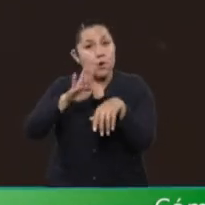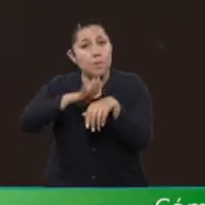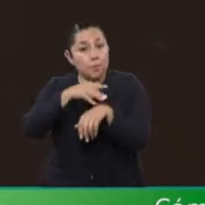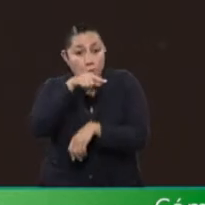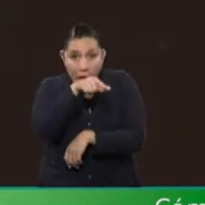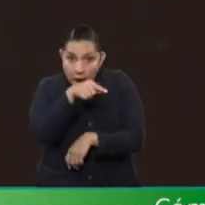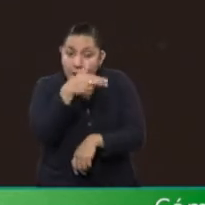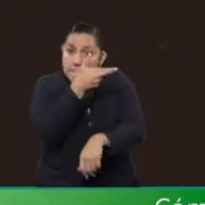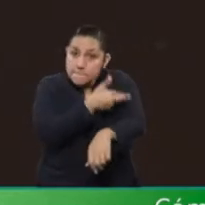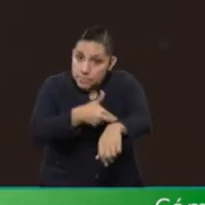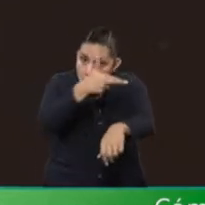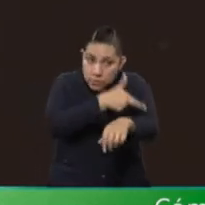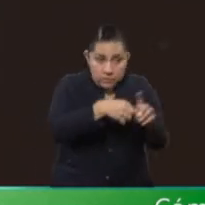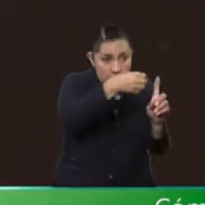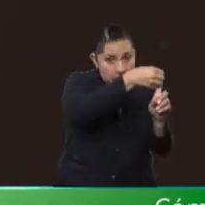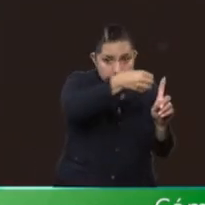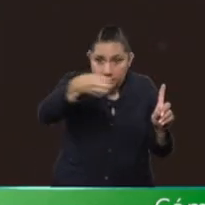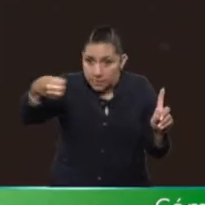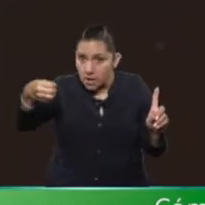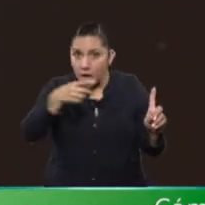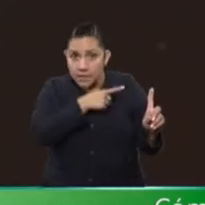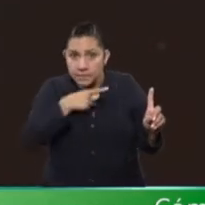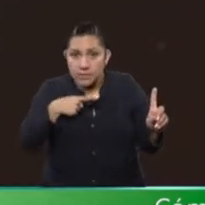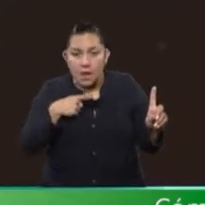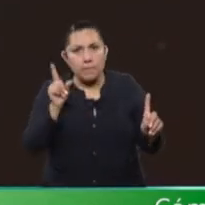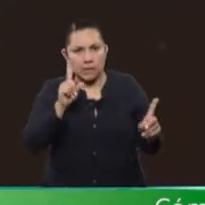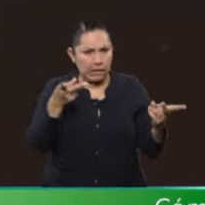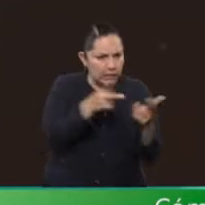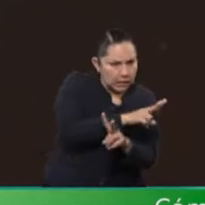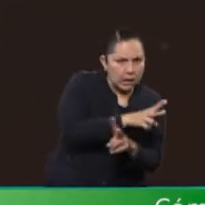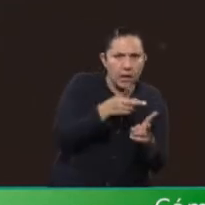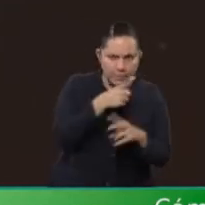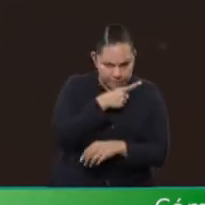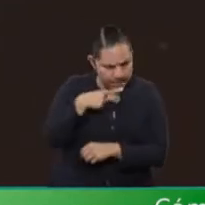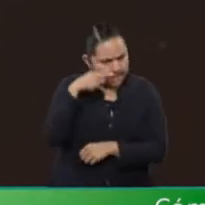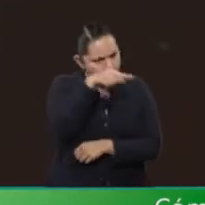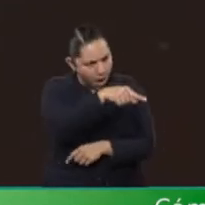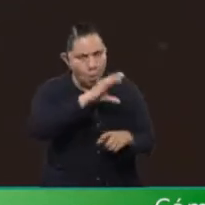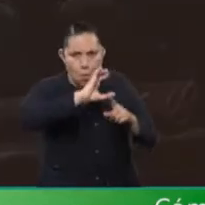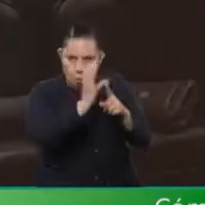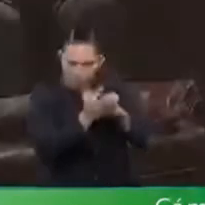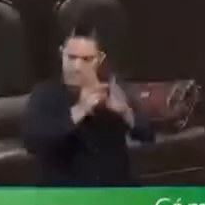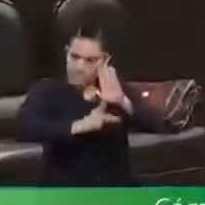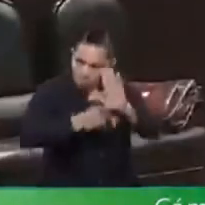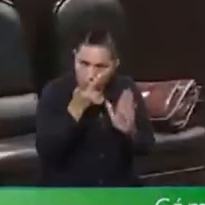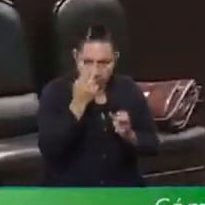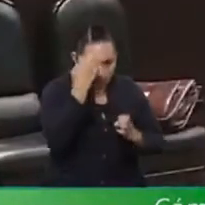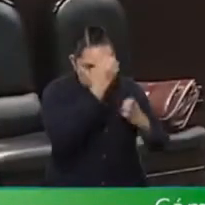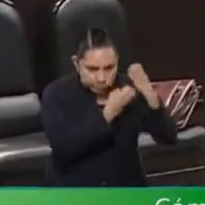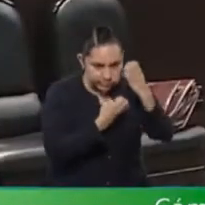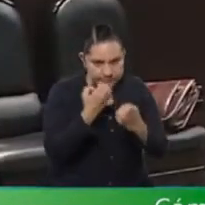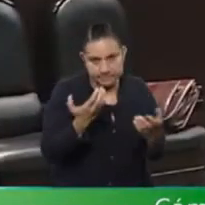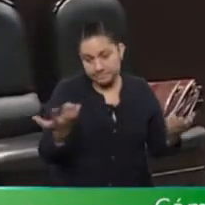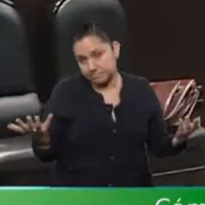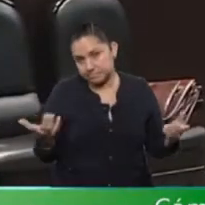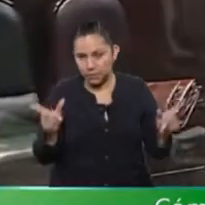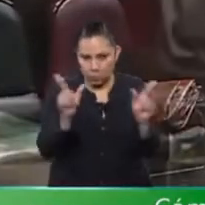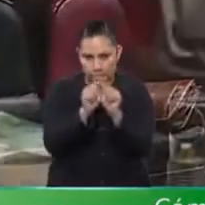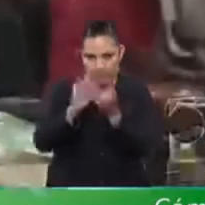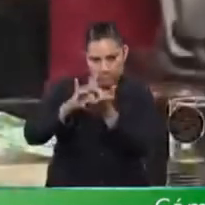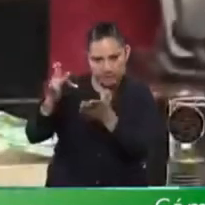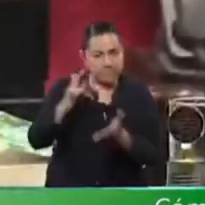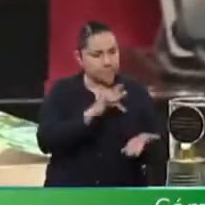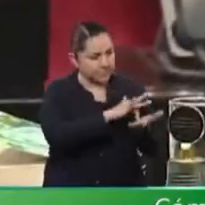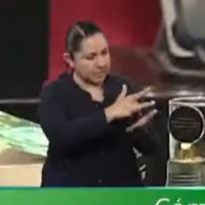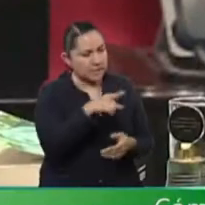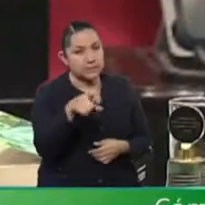alterado cuando tendríamos todo el tiempo de volverlo a hacer en las comisiones. Es cuanto, presidenta. Muchas gracias. Gracias. Consulte la